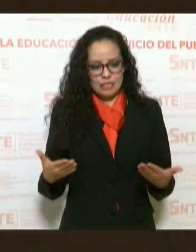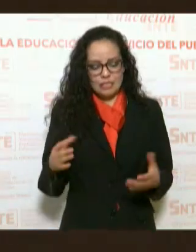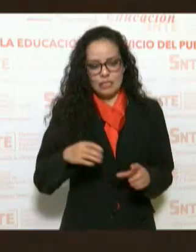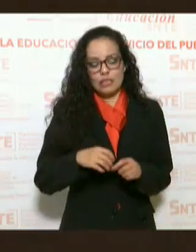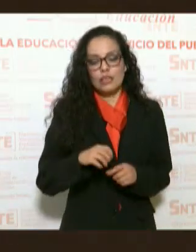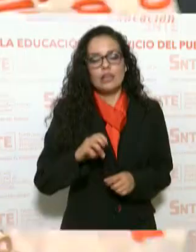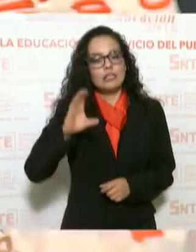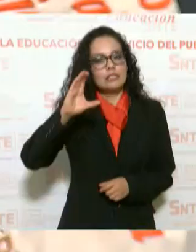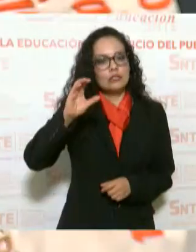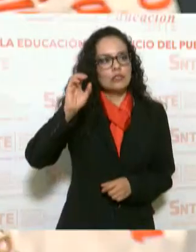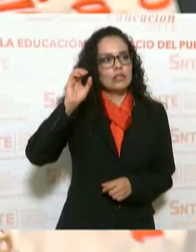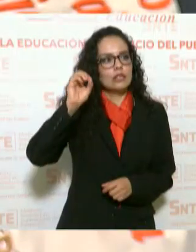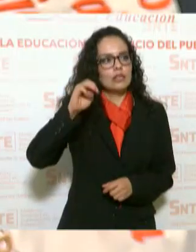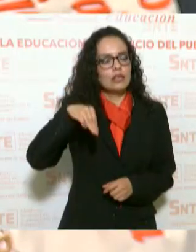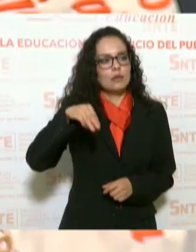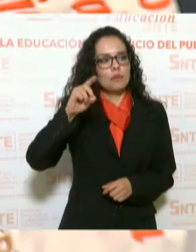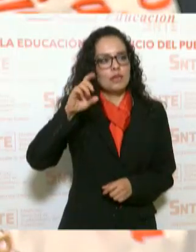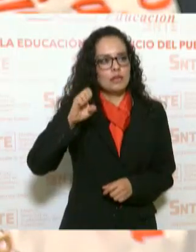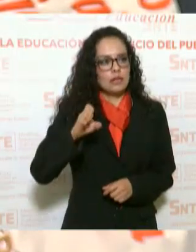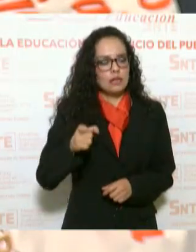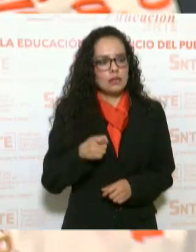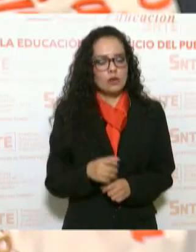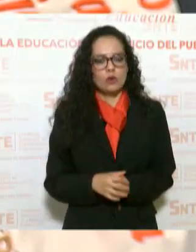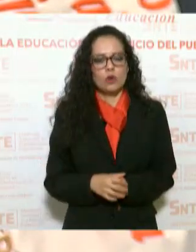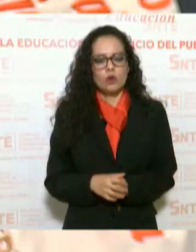vengo a México y